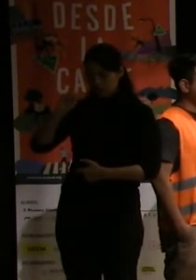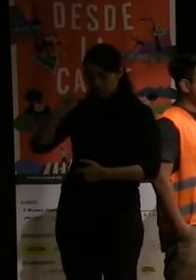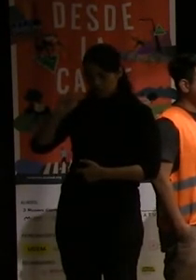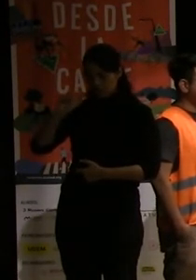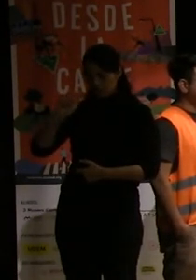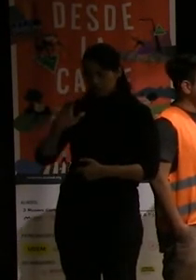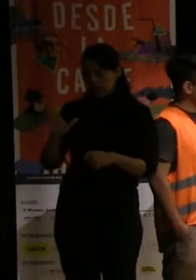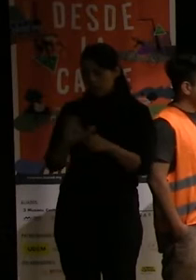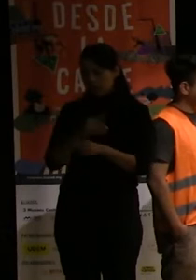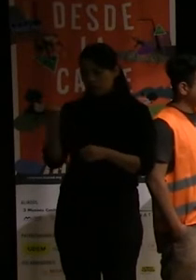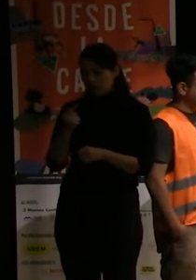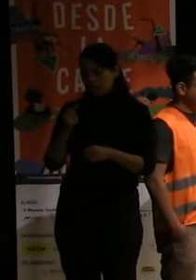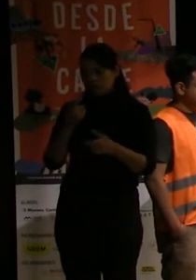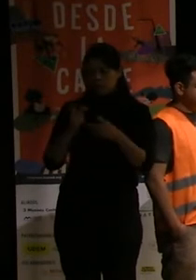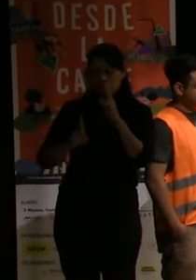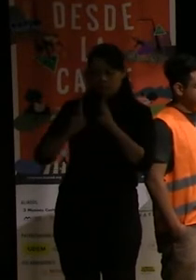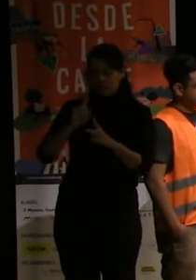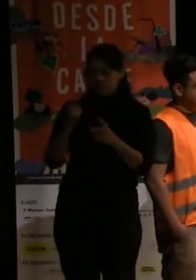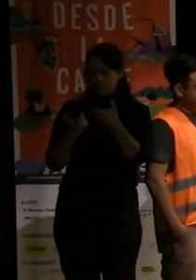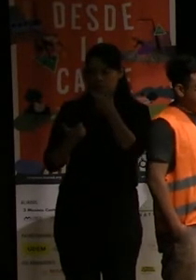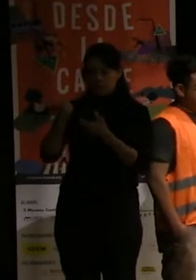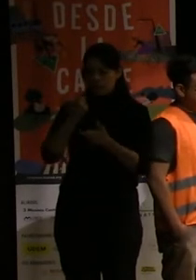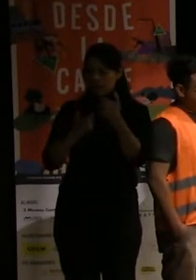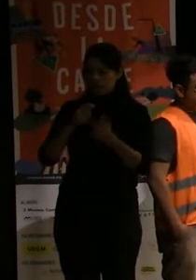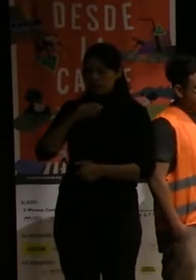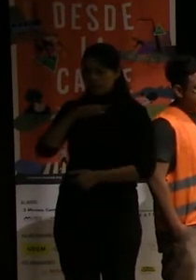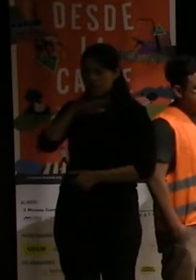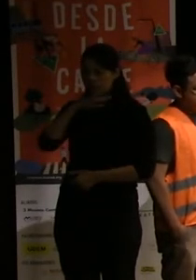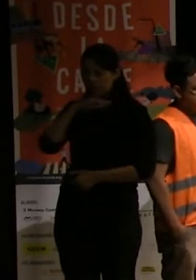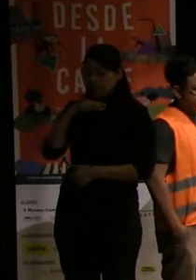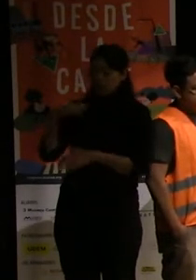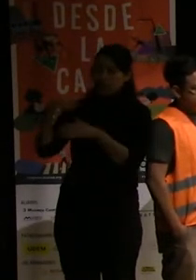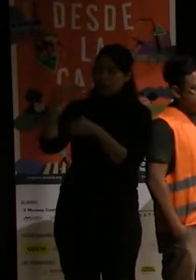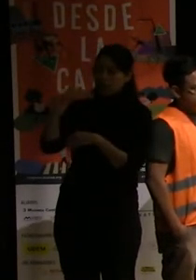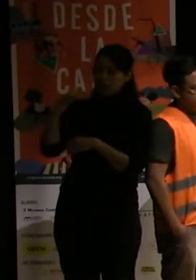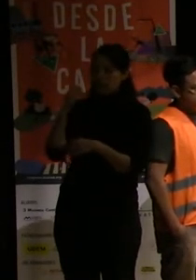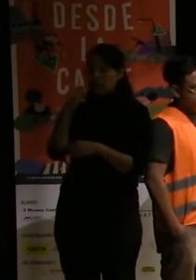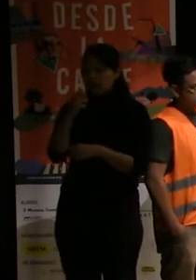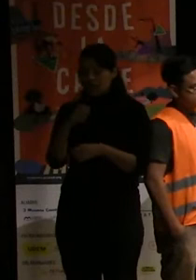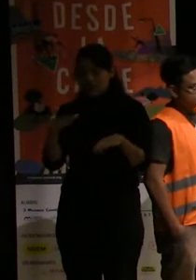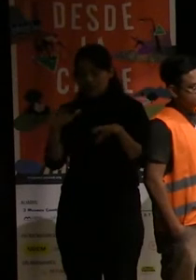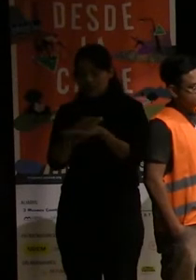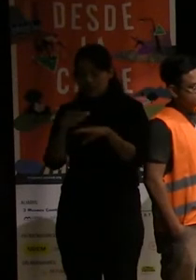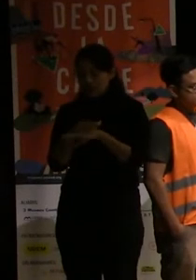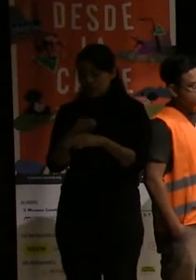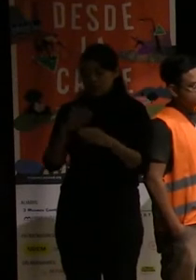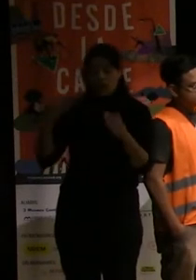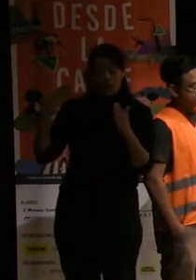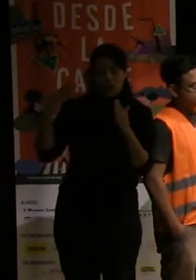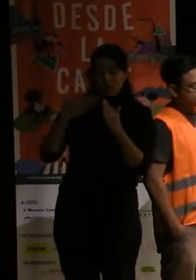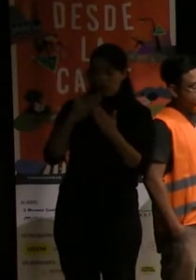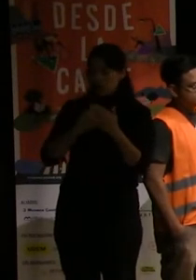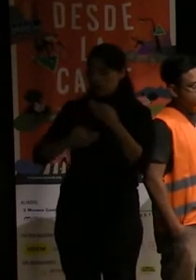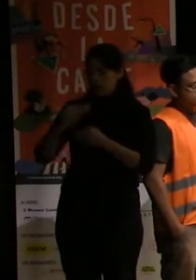por qué hablar de esos temas tan aburridos lo que pasa es que eso modifica absolutamente todo lo que hacemos o impacta todo lo